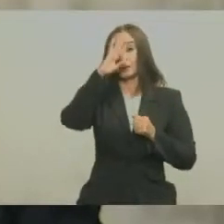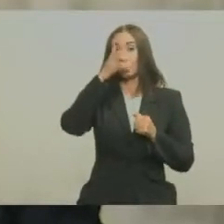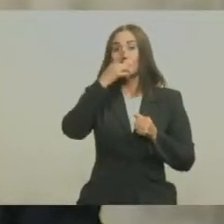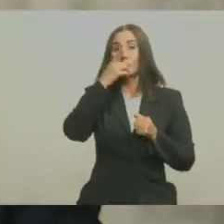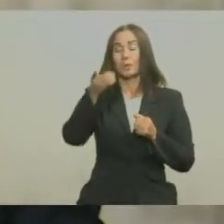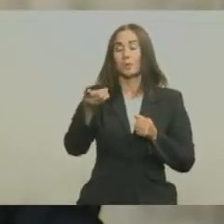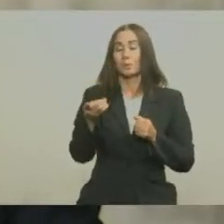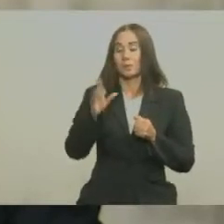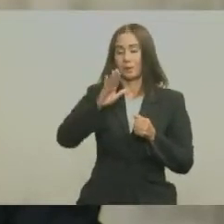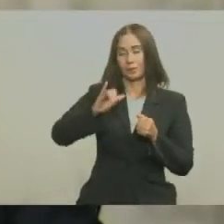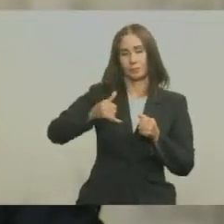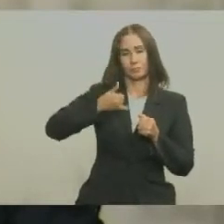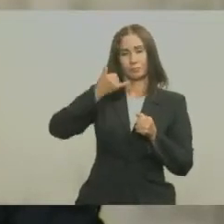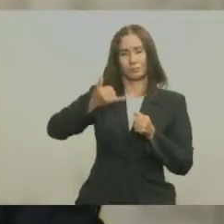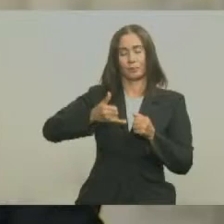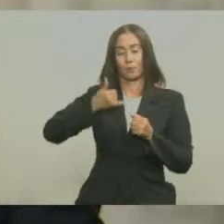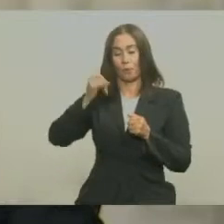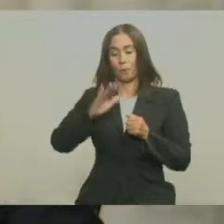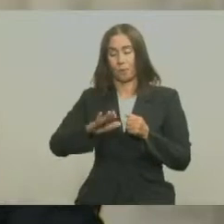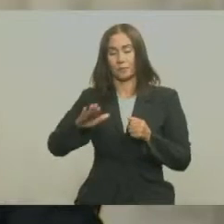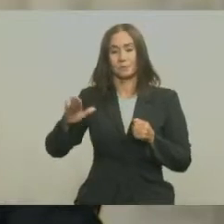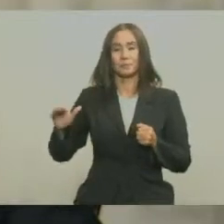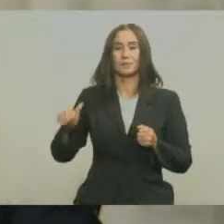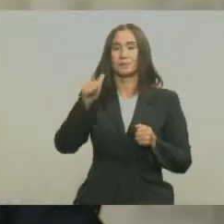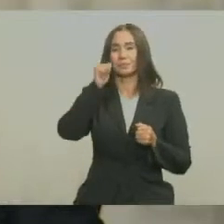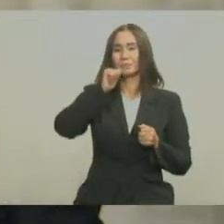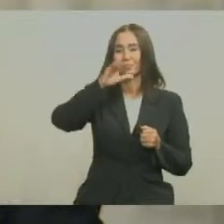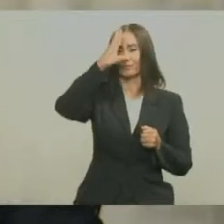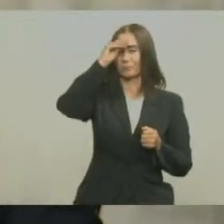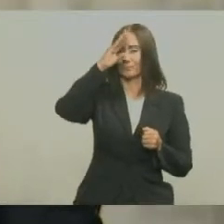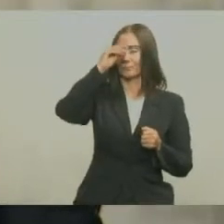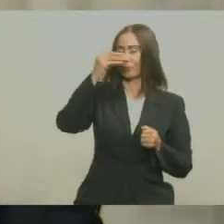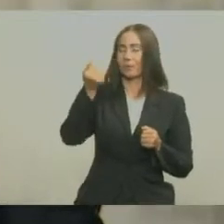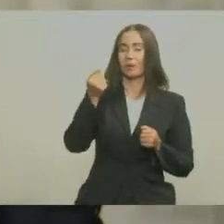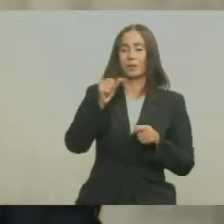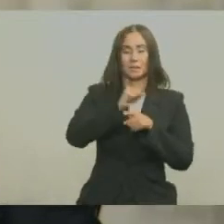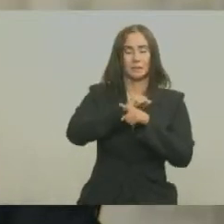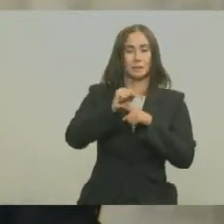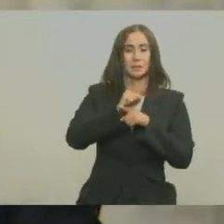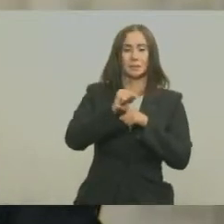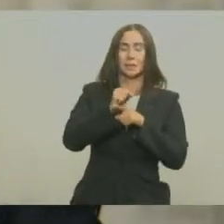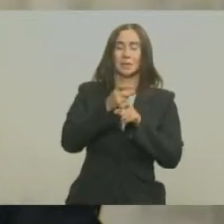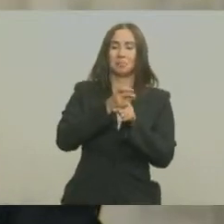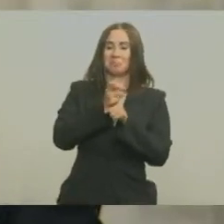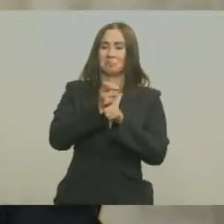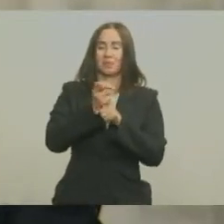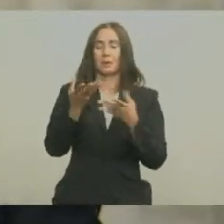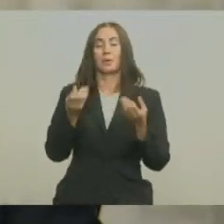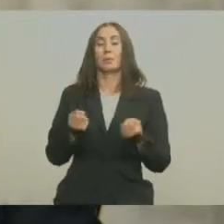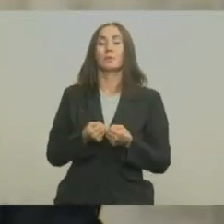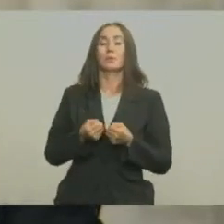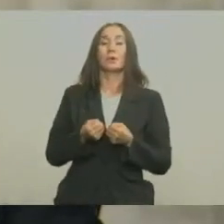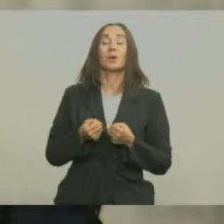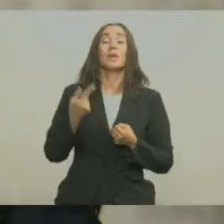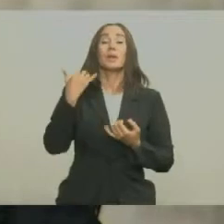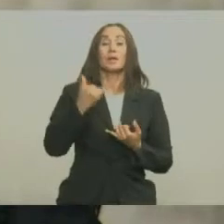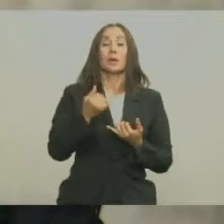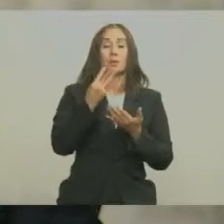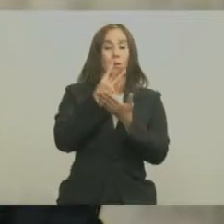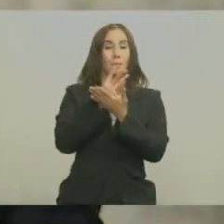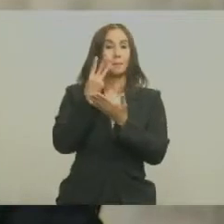a nuestros jóvenes, niños y adolescentes, y que a partir del miércoles, como ha expresado nuestro